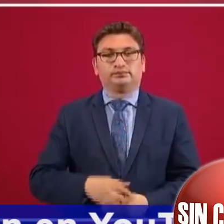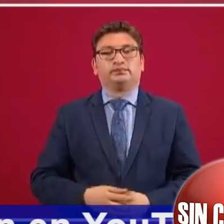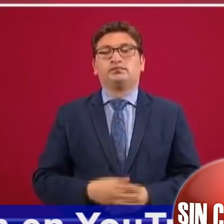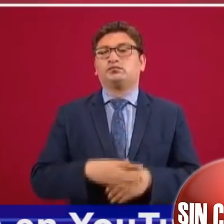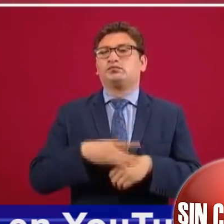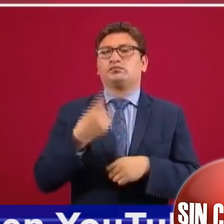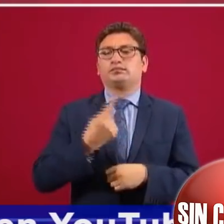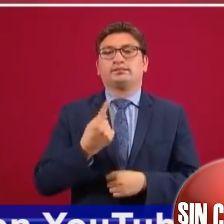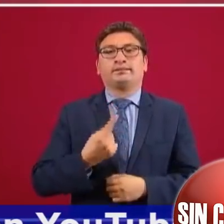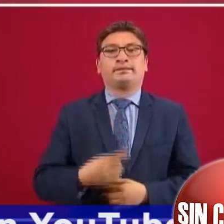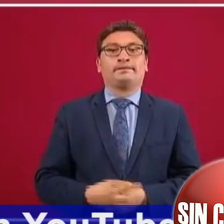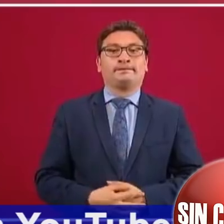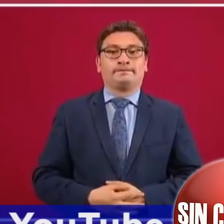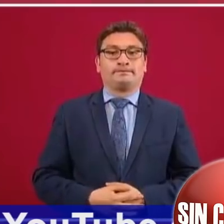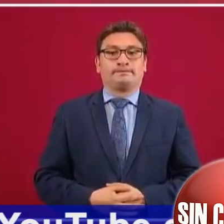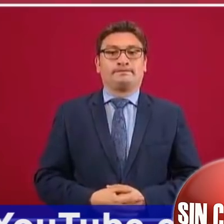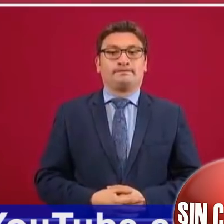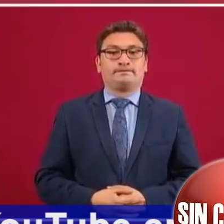porque